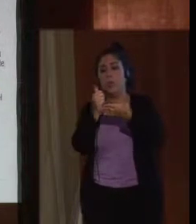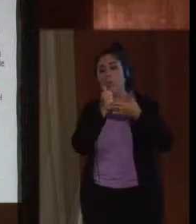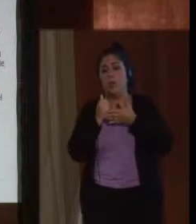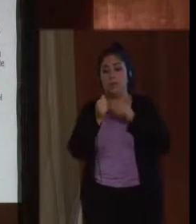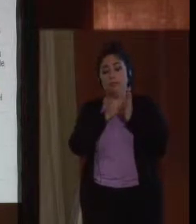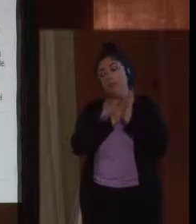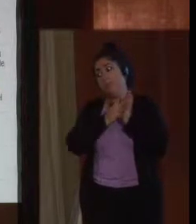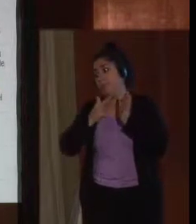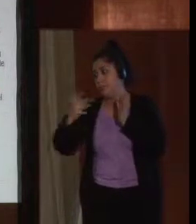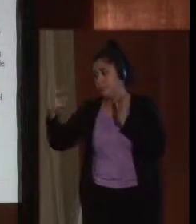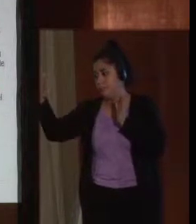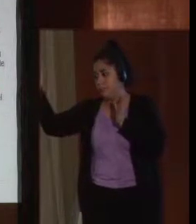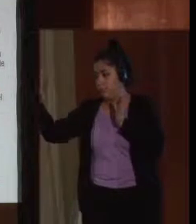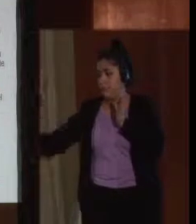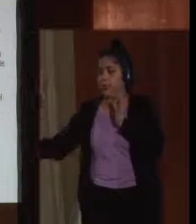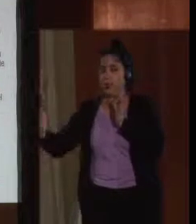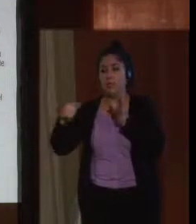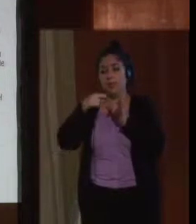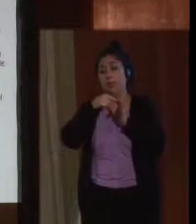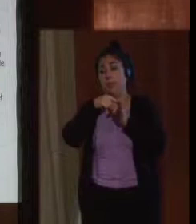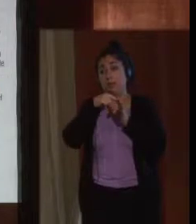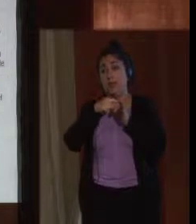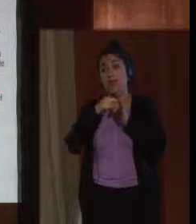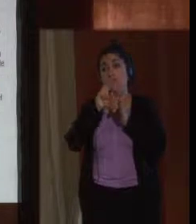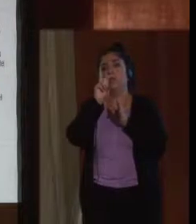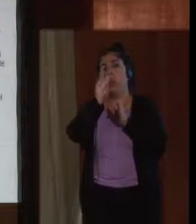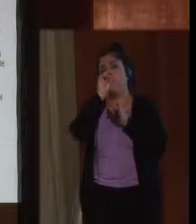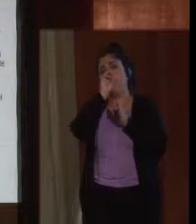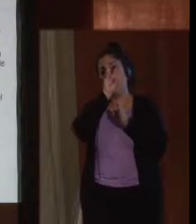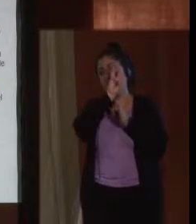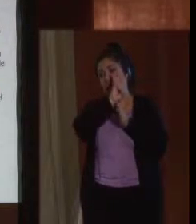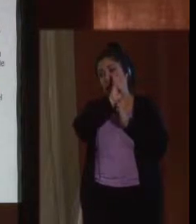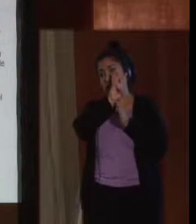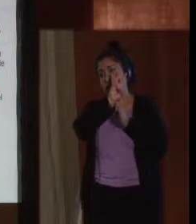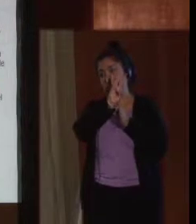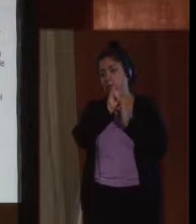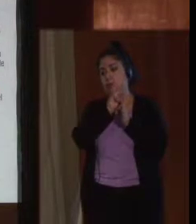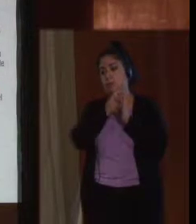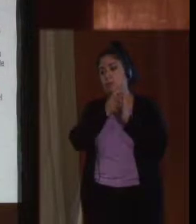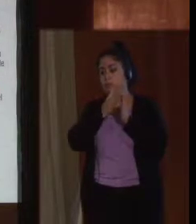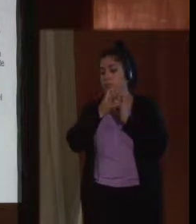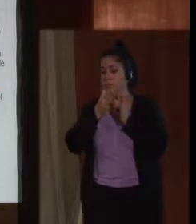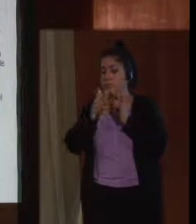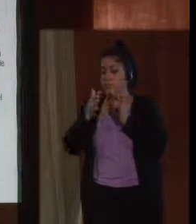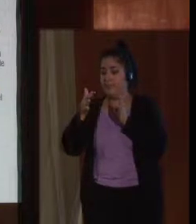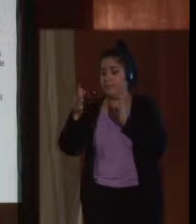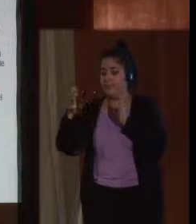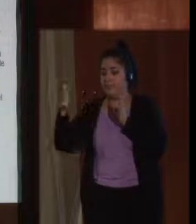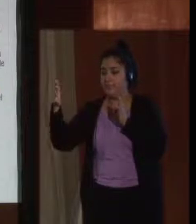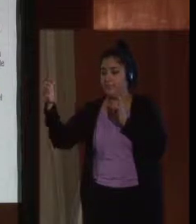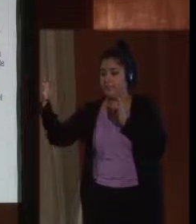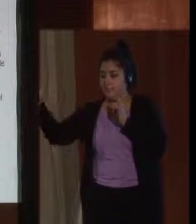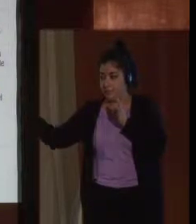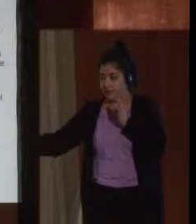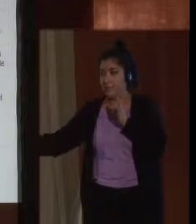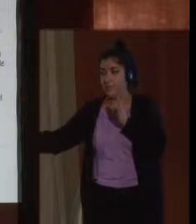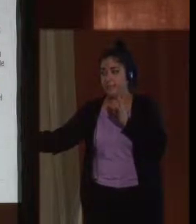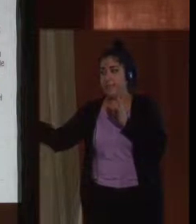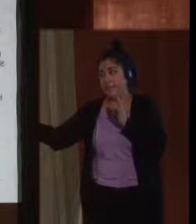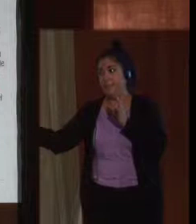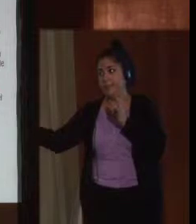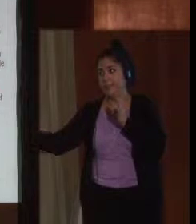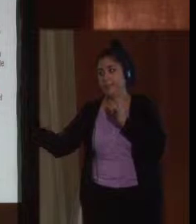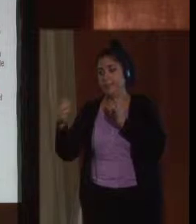estableciéndose mediante trabajos muy coordinados con los gobiernos regionales, con los gobiernos locales, con una serie de entidades, todas